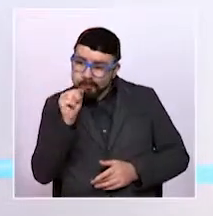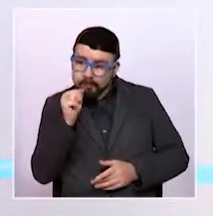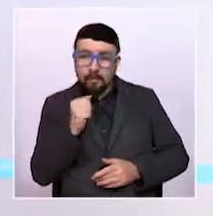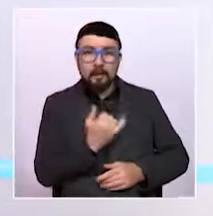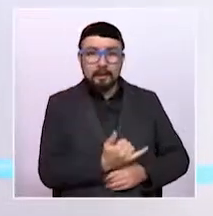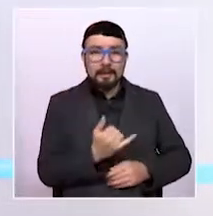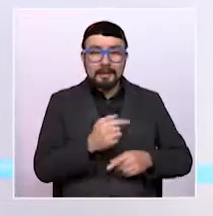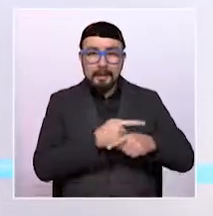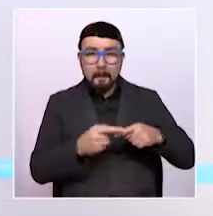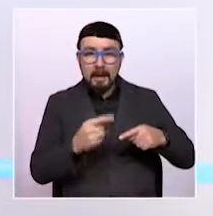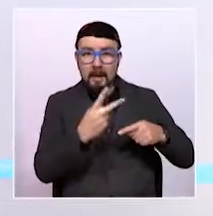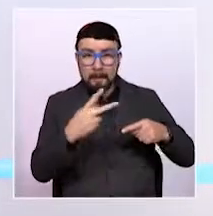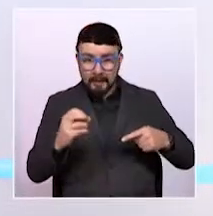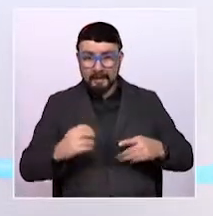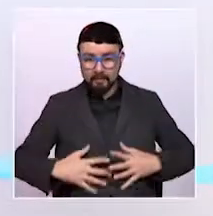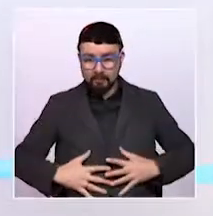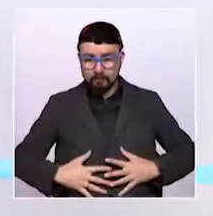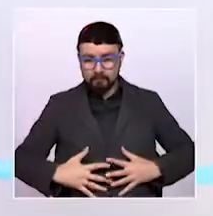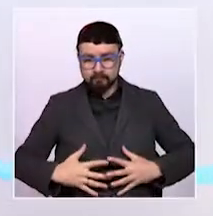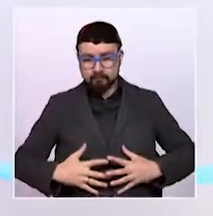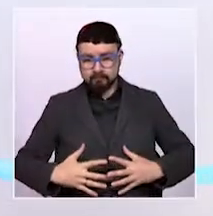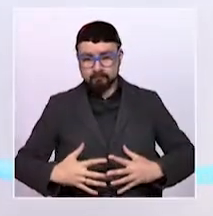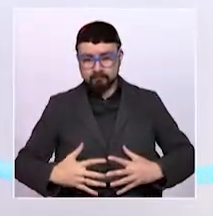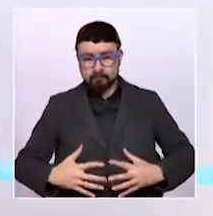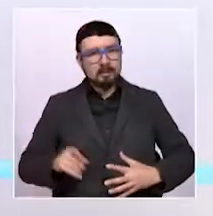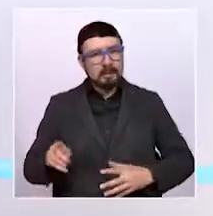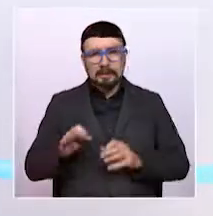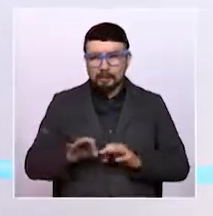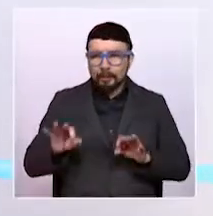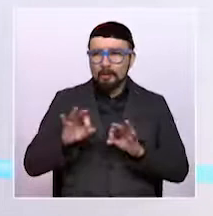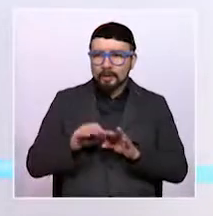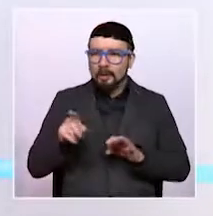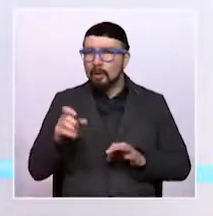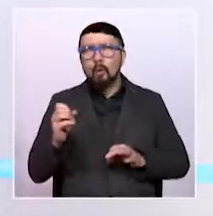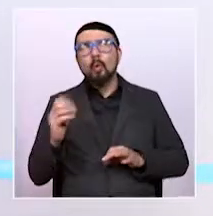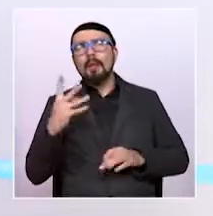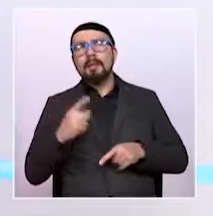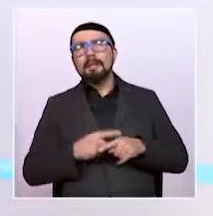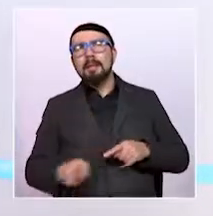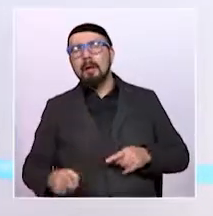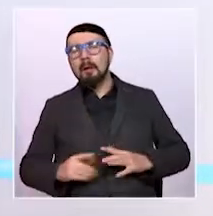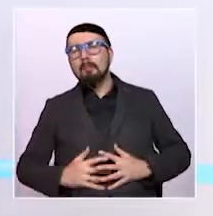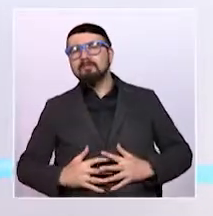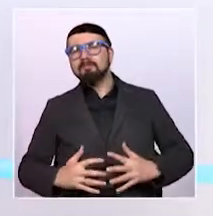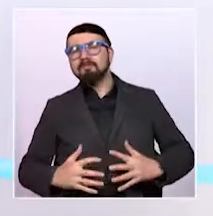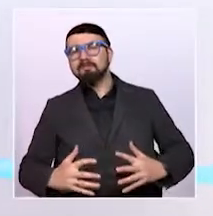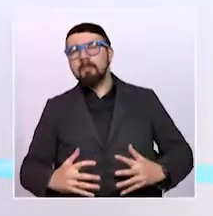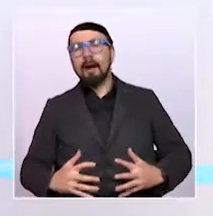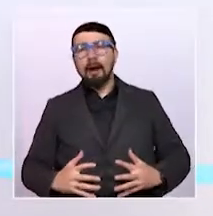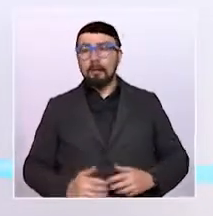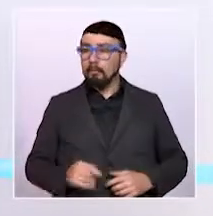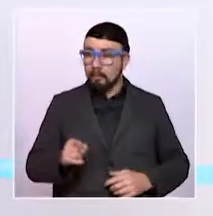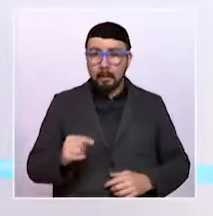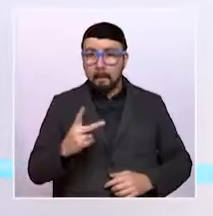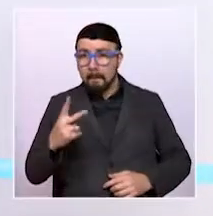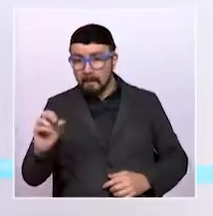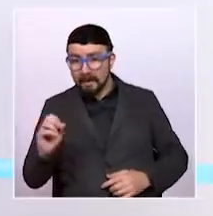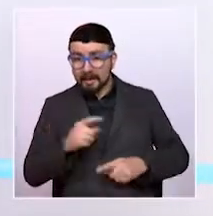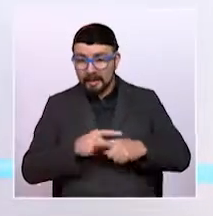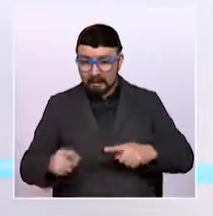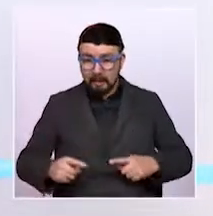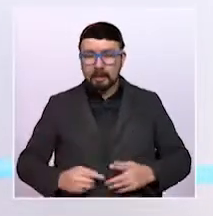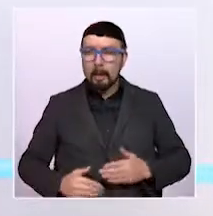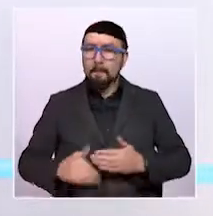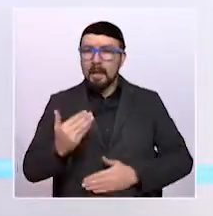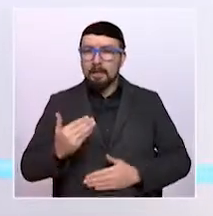20 por eso es tan importante que lleven las cuentas en semanas después de la semana 20 empieza con cifras tensionales altas y